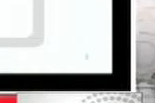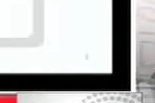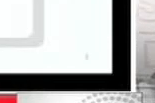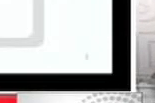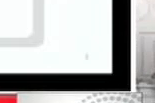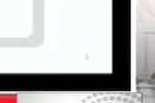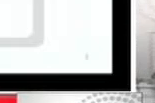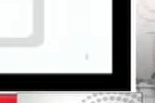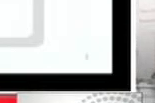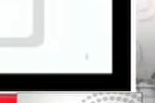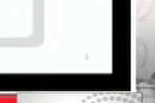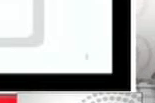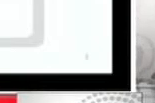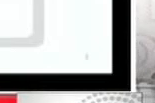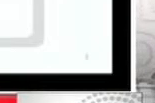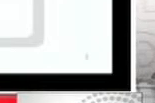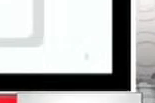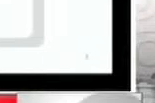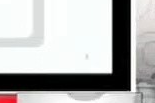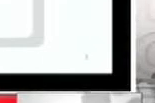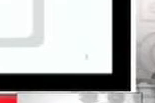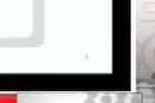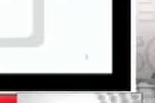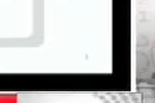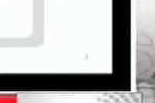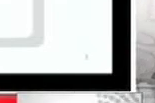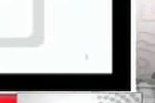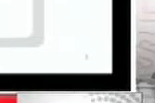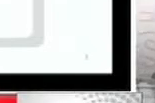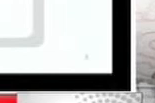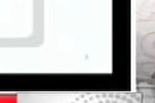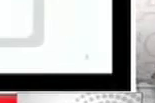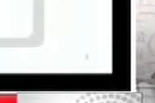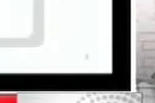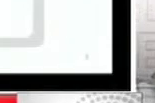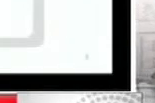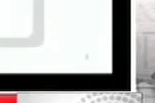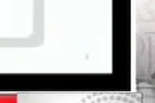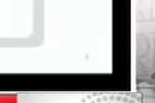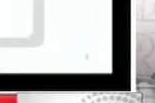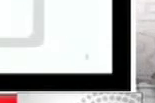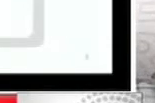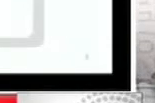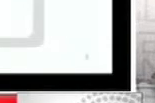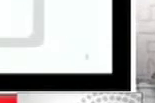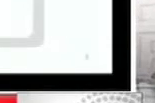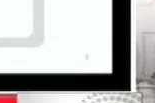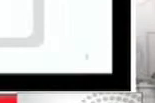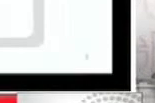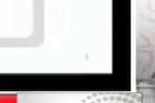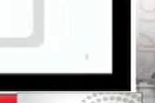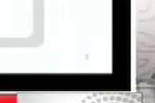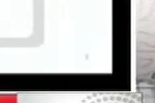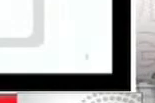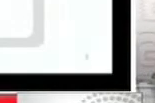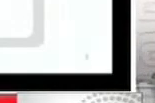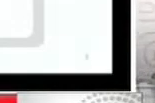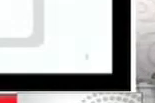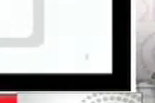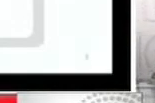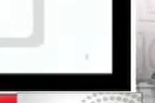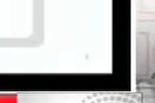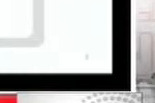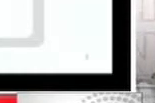que este es el presupuesto del sector PCM, que no incluye el tema de autoridad